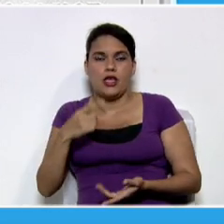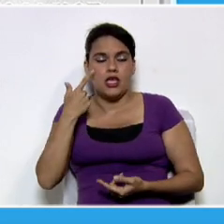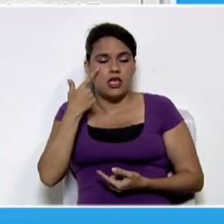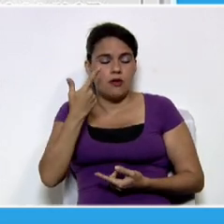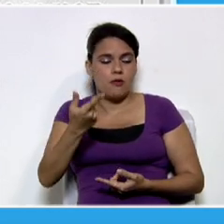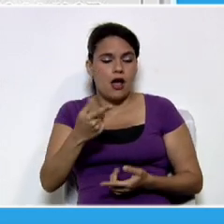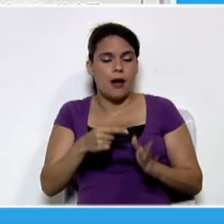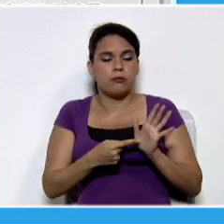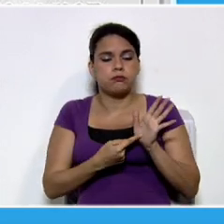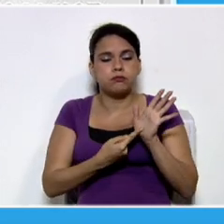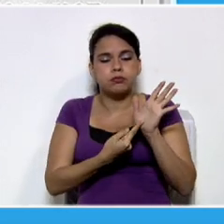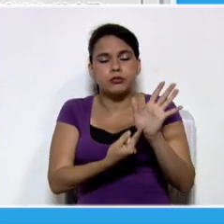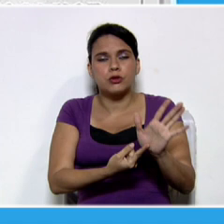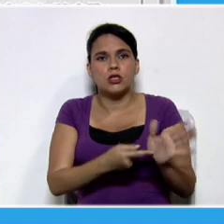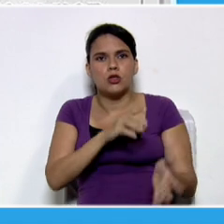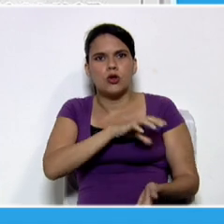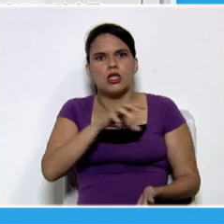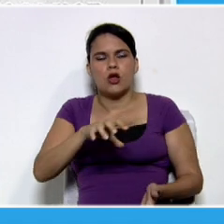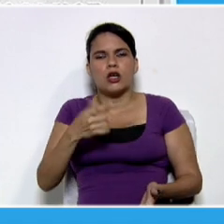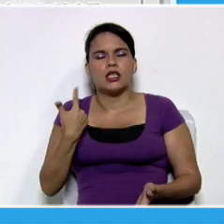mayor cantidad de población.